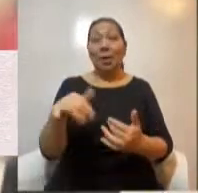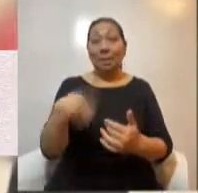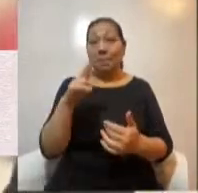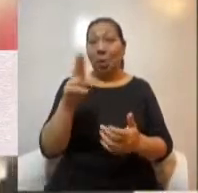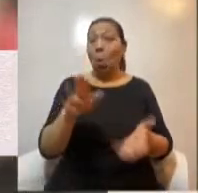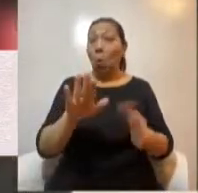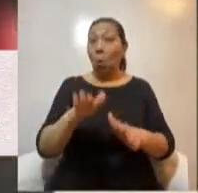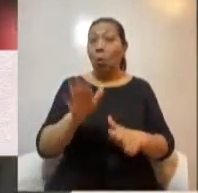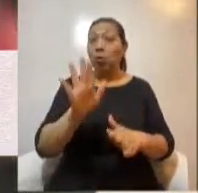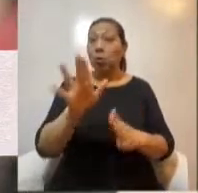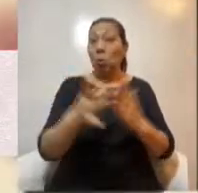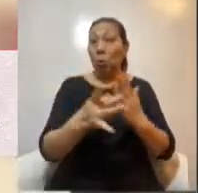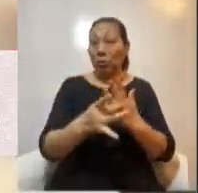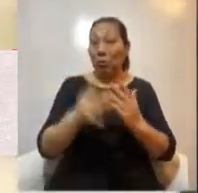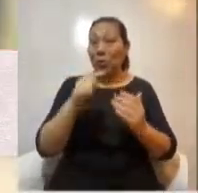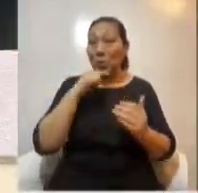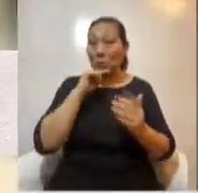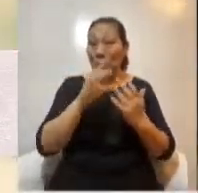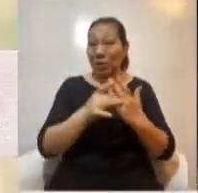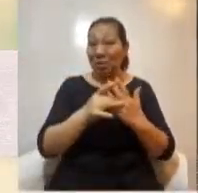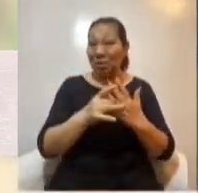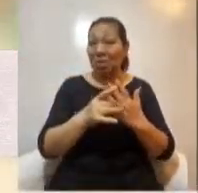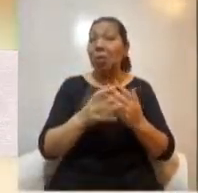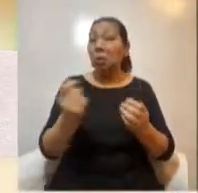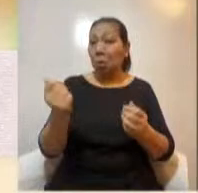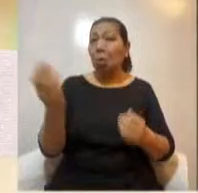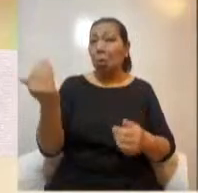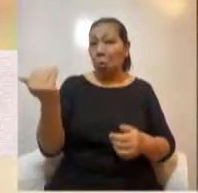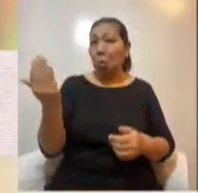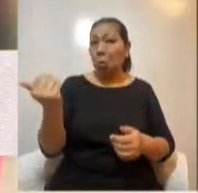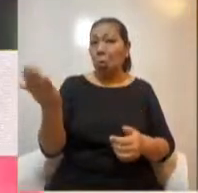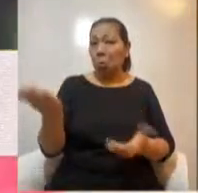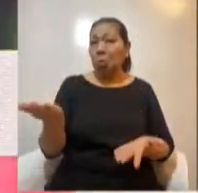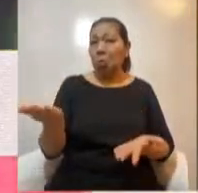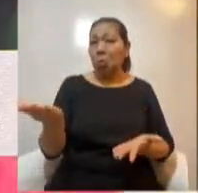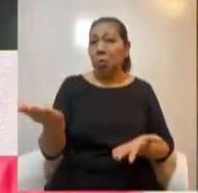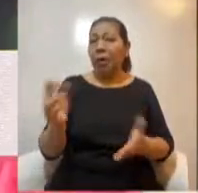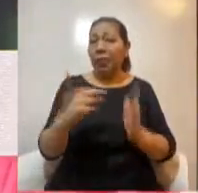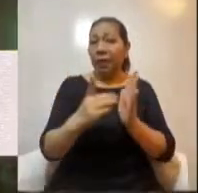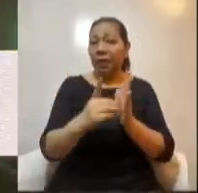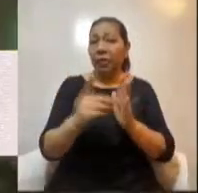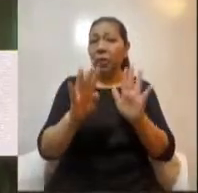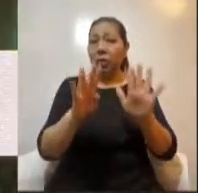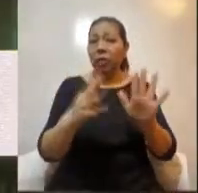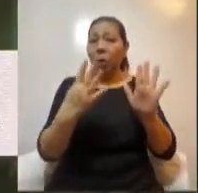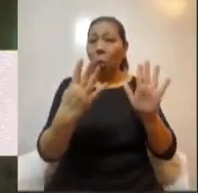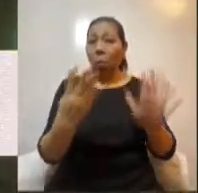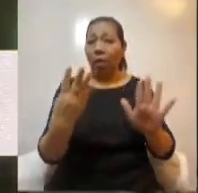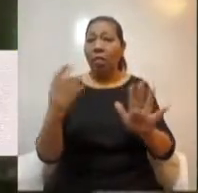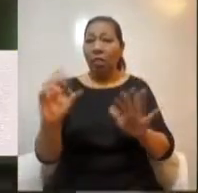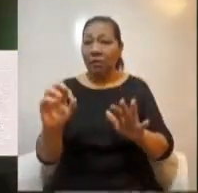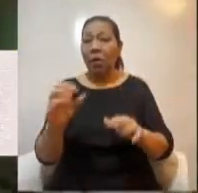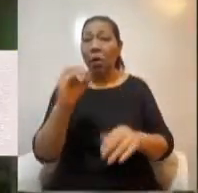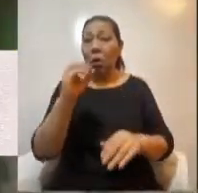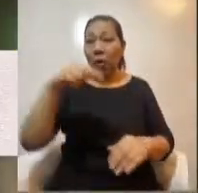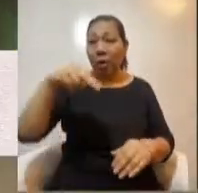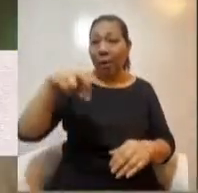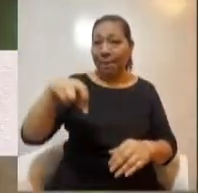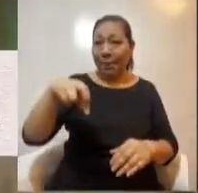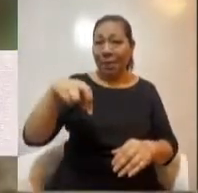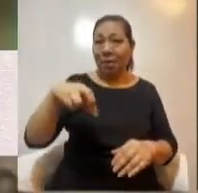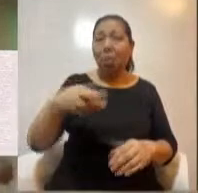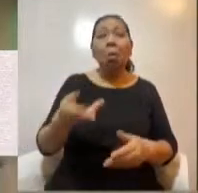compatriota nuestro, a la muerte de su esposa, quien percibía una pensión de jubilación del decreto ley 19990 a cargo de la